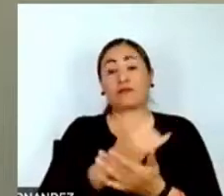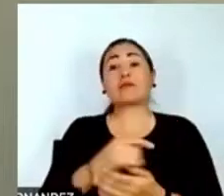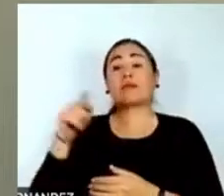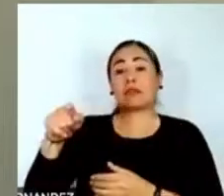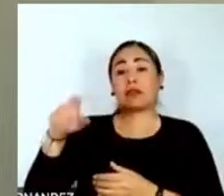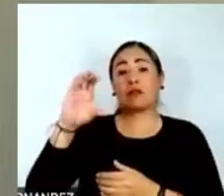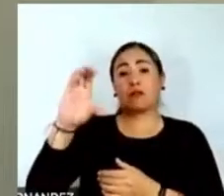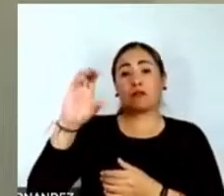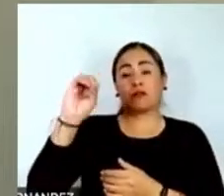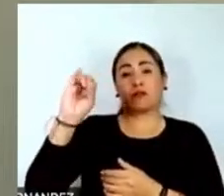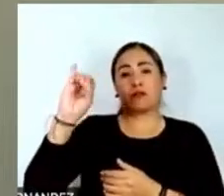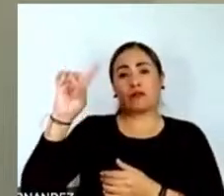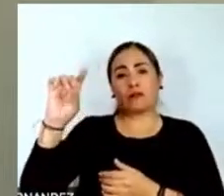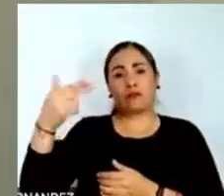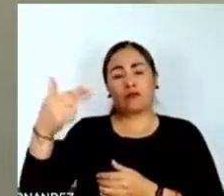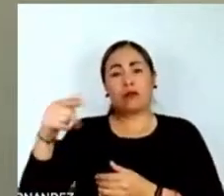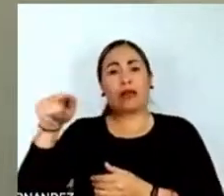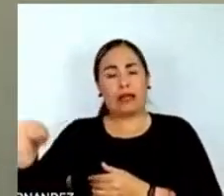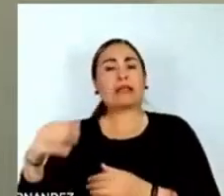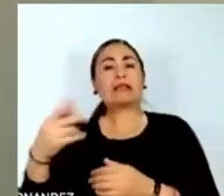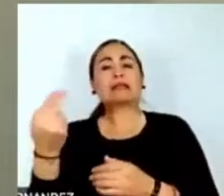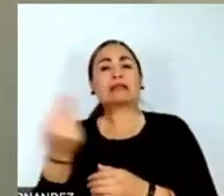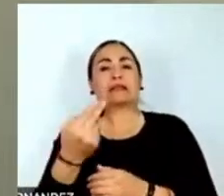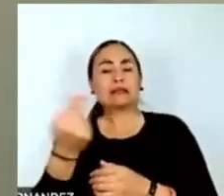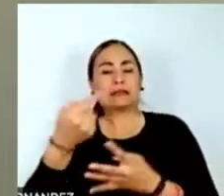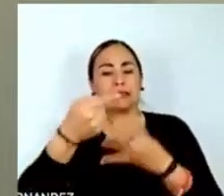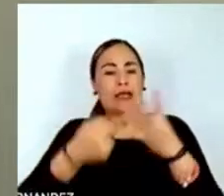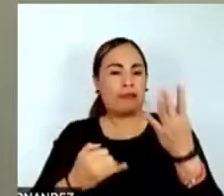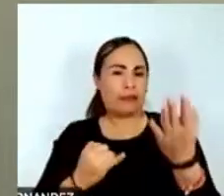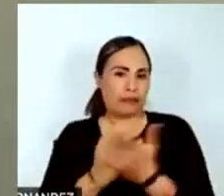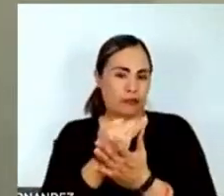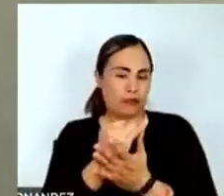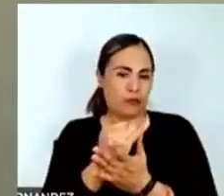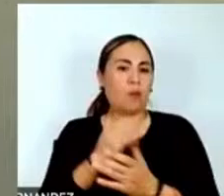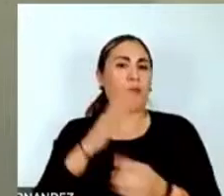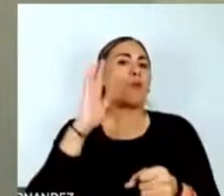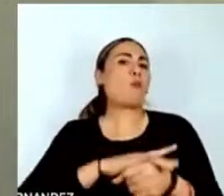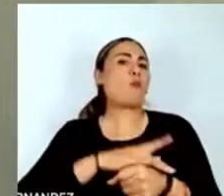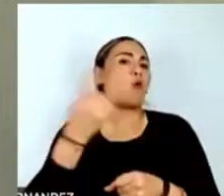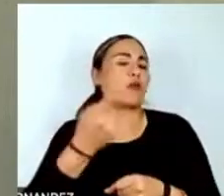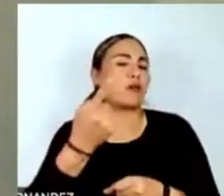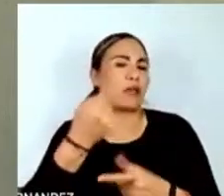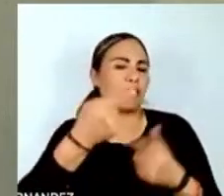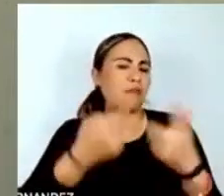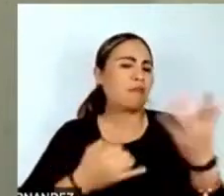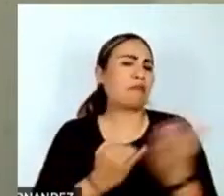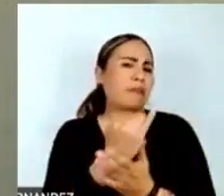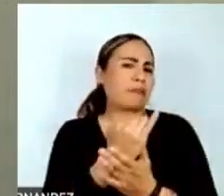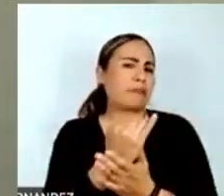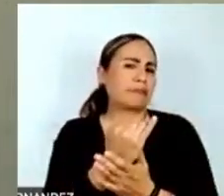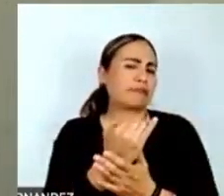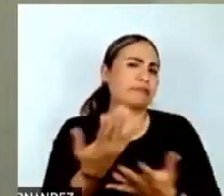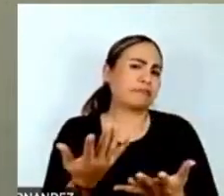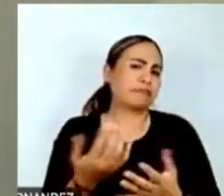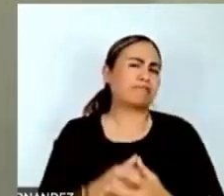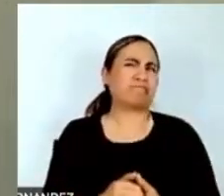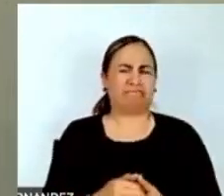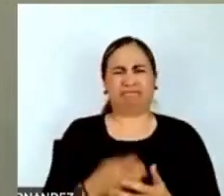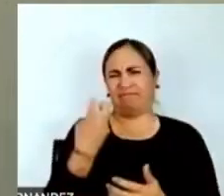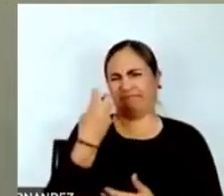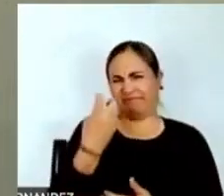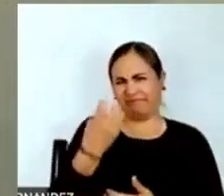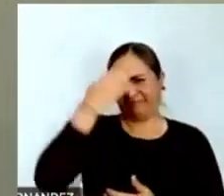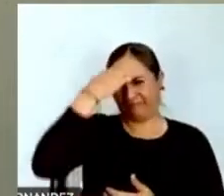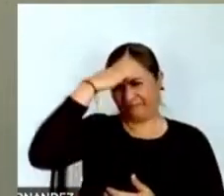motivación en la decisión que se tome. Y motivación en un juicio político a todos nos parece extraño, porque generalmente los juicios